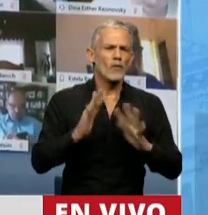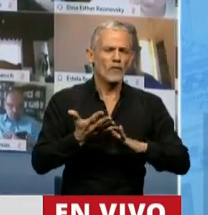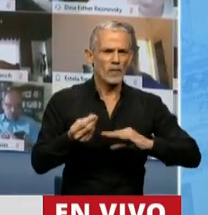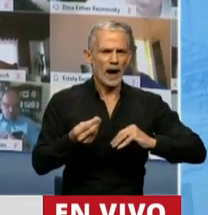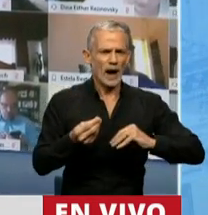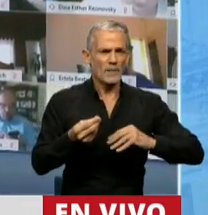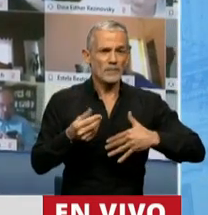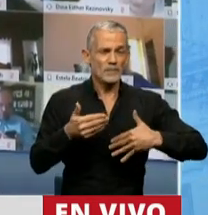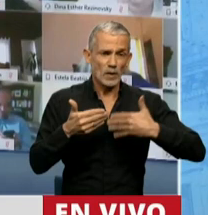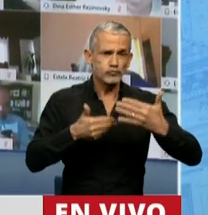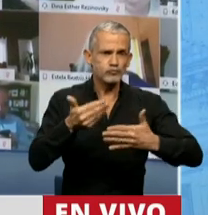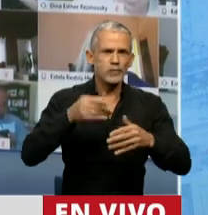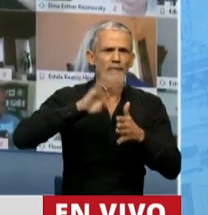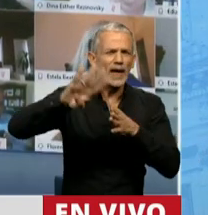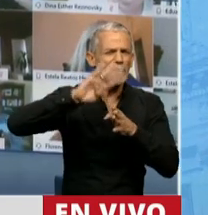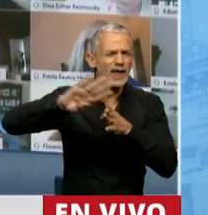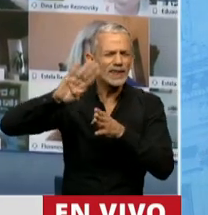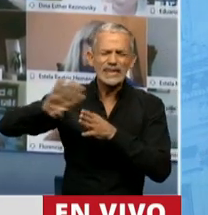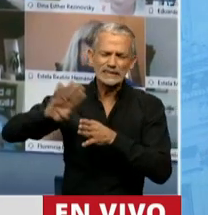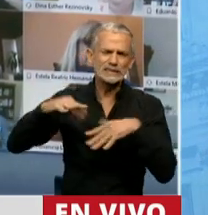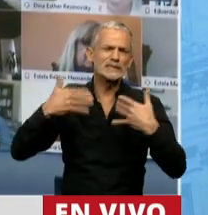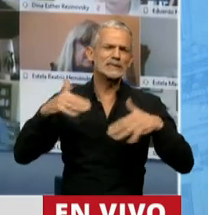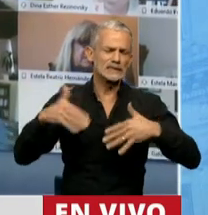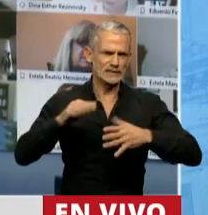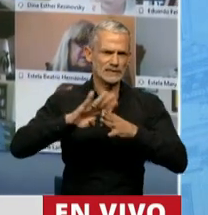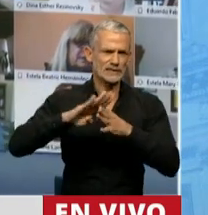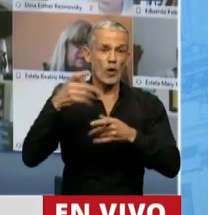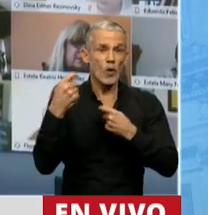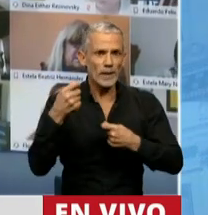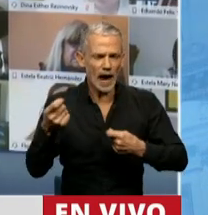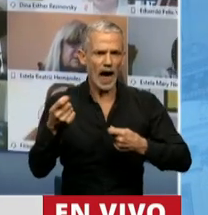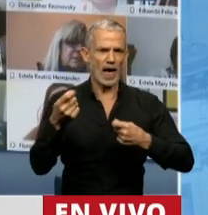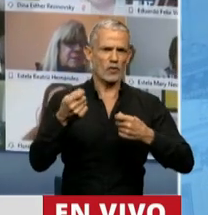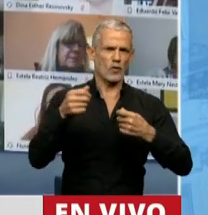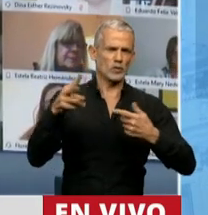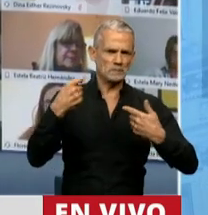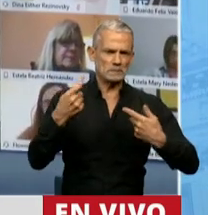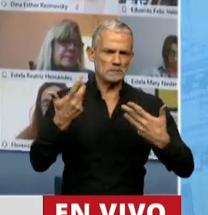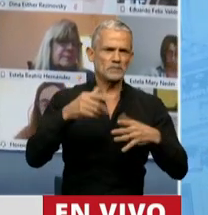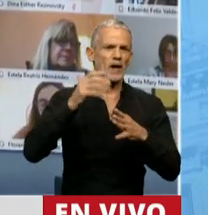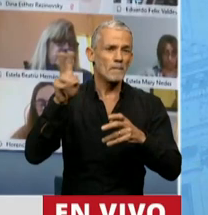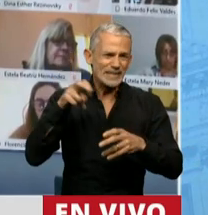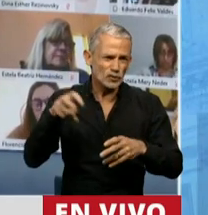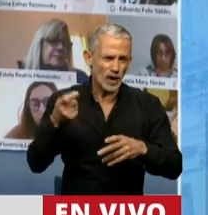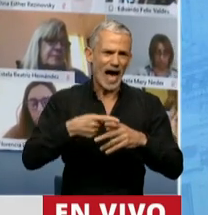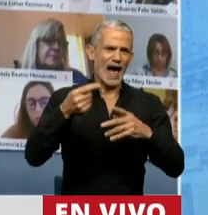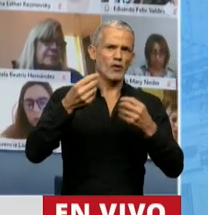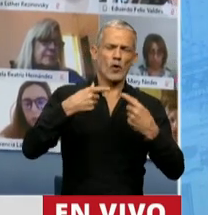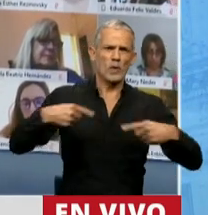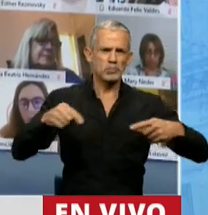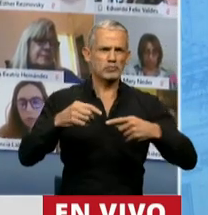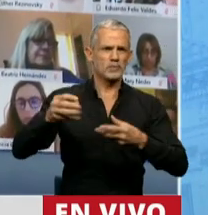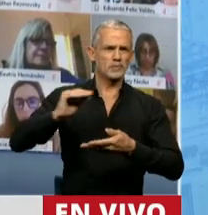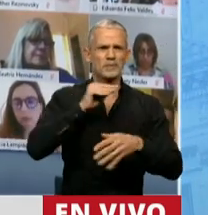de enorme endeudamiento de los jubilados y de pensionados y de beneficiarios de